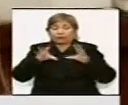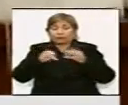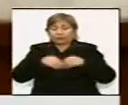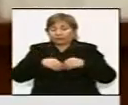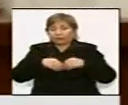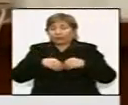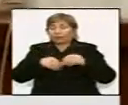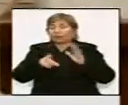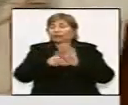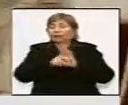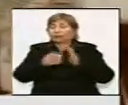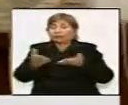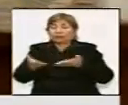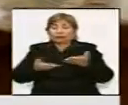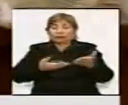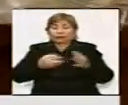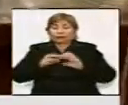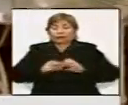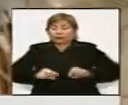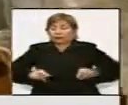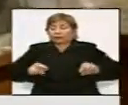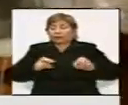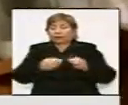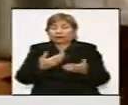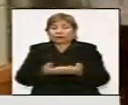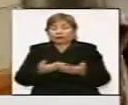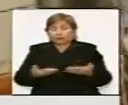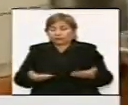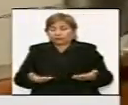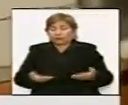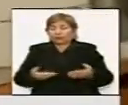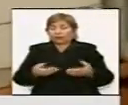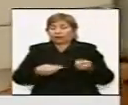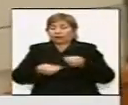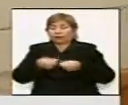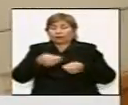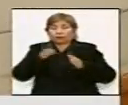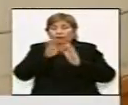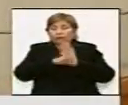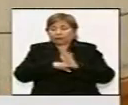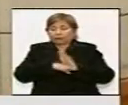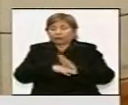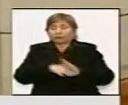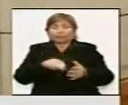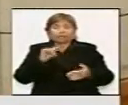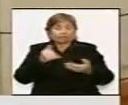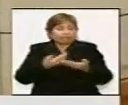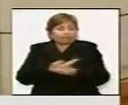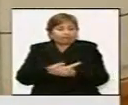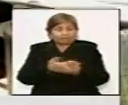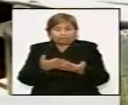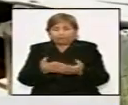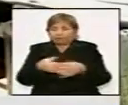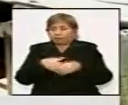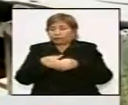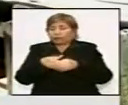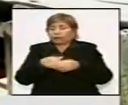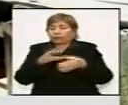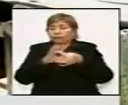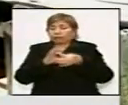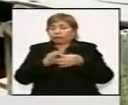promulgación del Estatuto del Servicio Parlamentario para una carrera basada en la meritocracia y estrechar lazos de